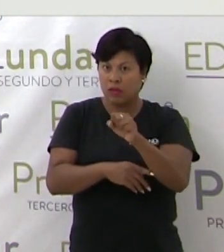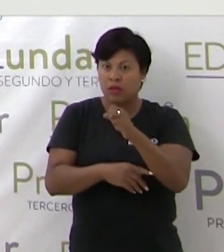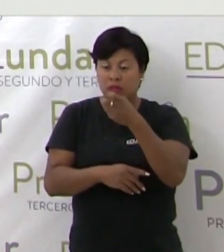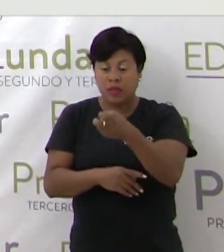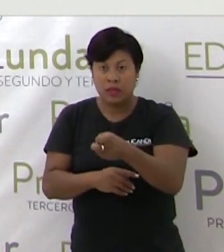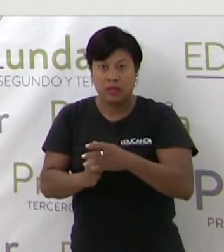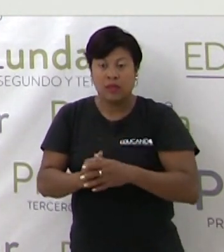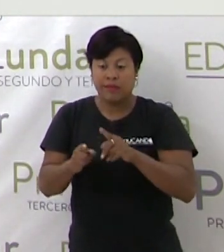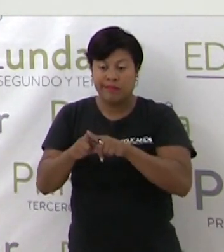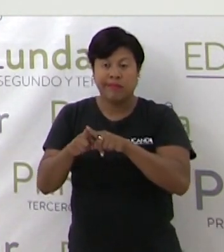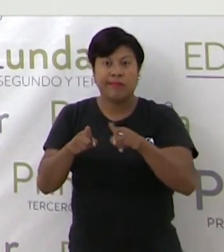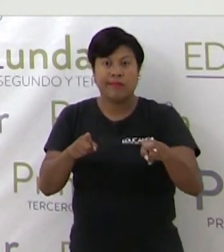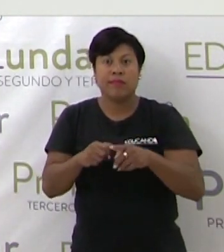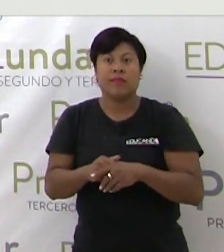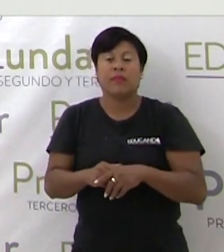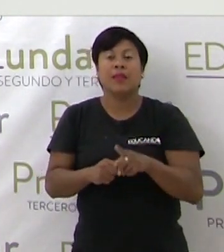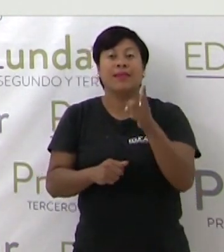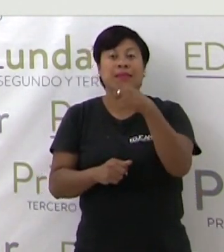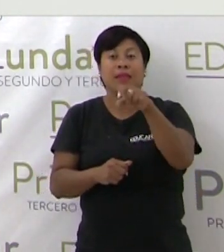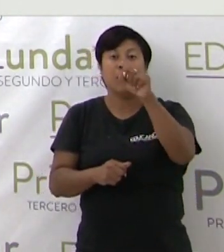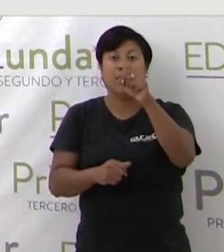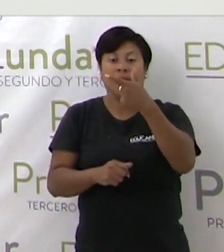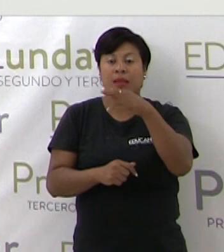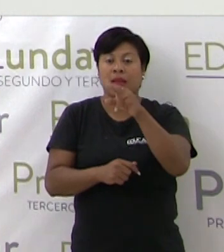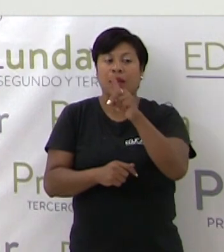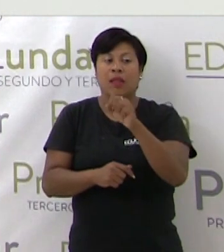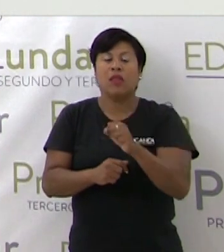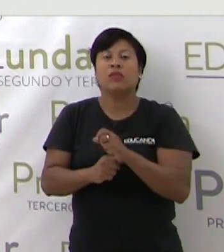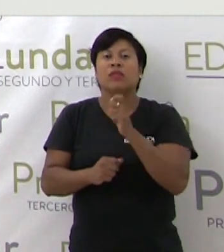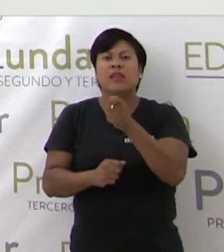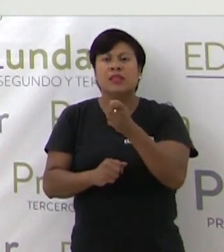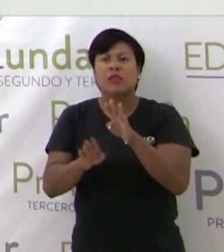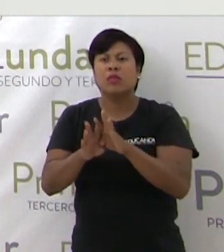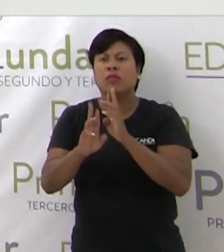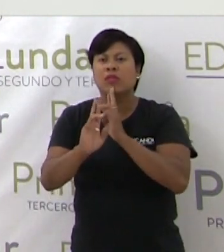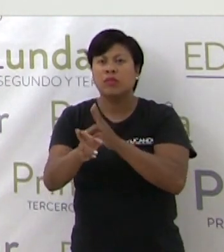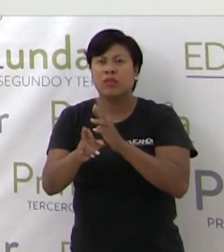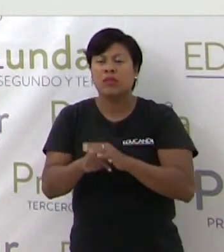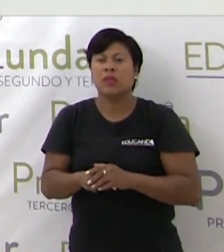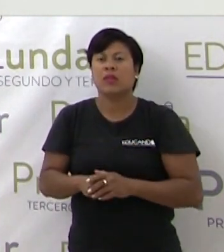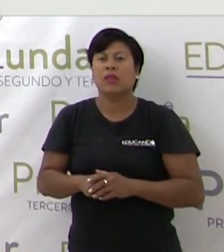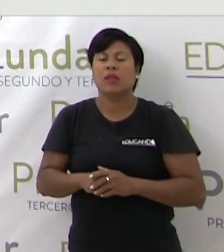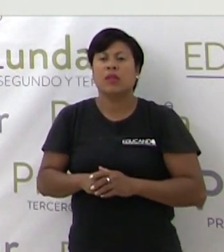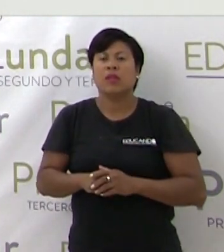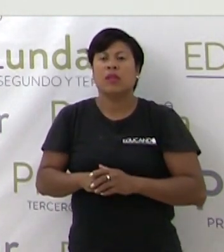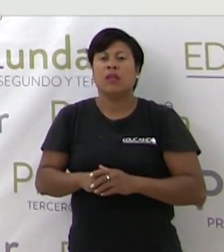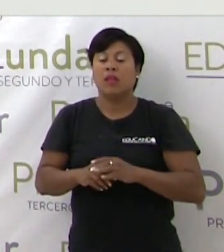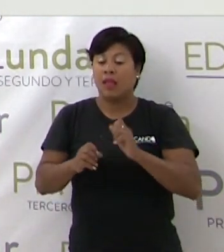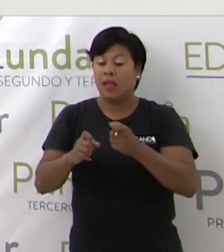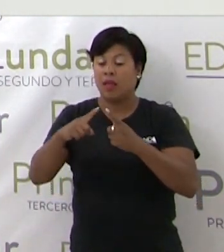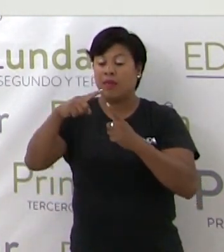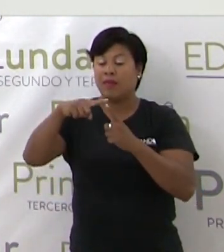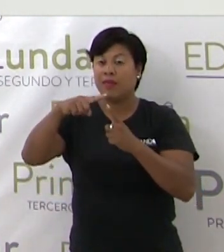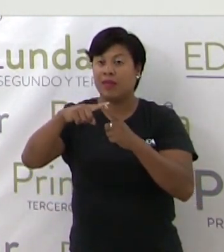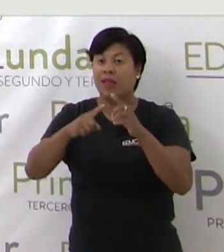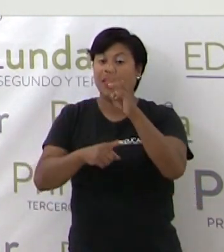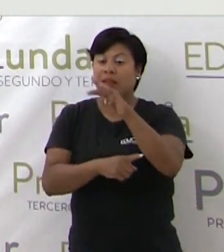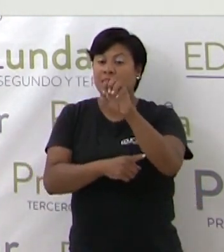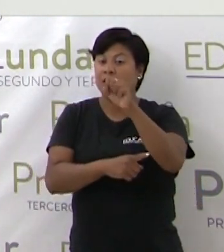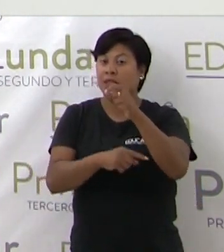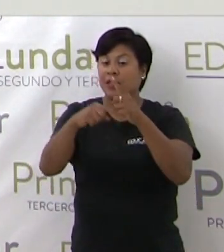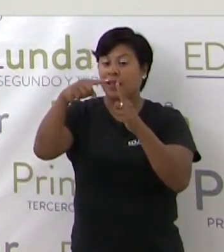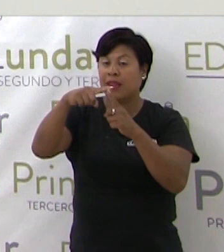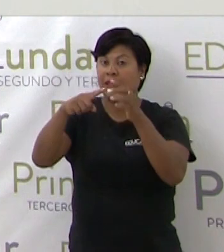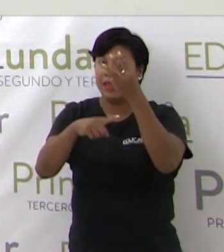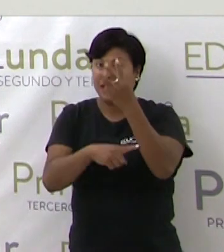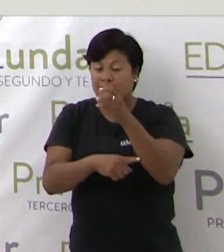para acá hay otro ángulo de 120 grados, que es el resultado de dividir 360 entre de 3, porque esos